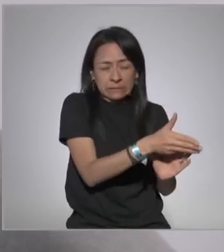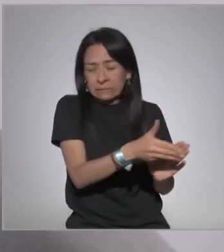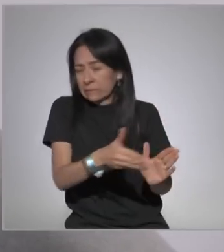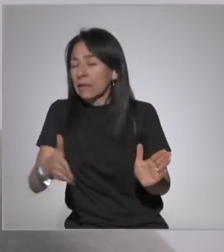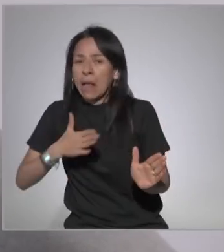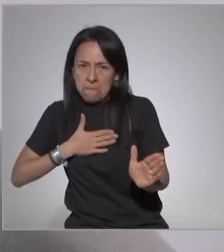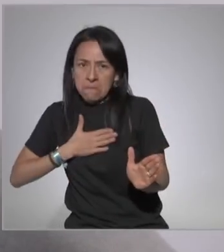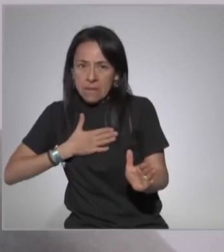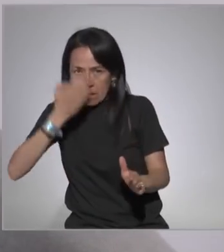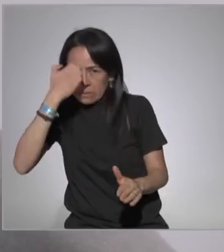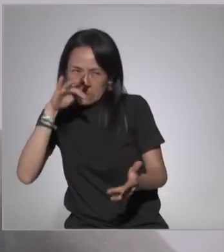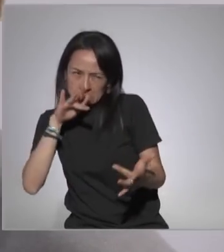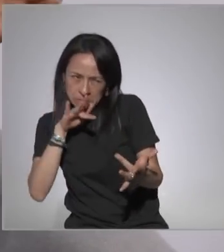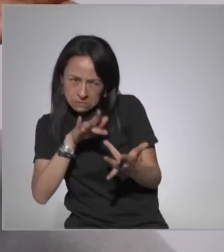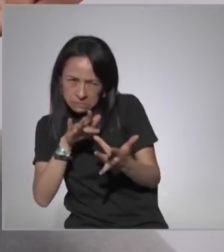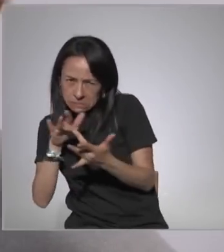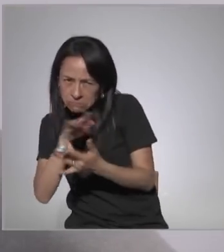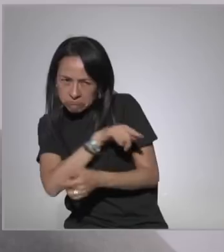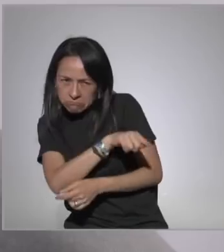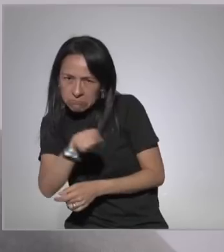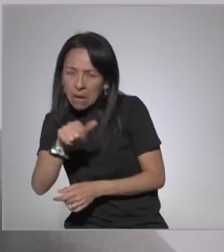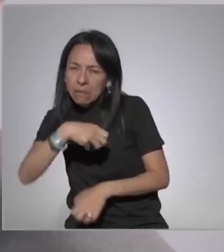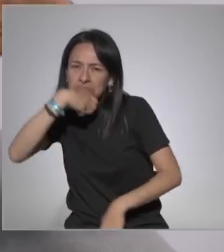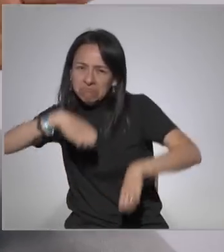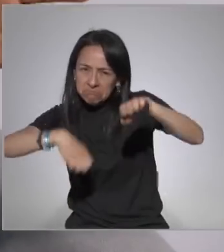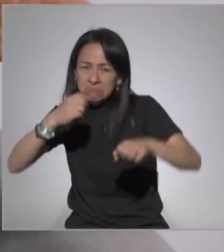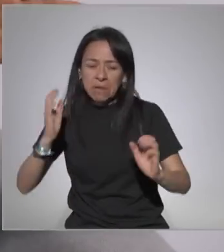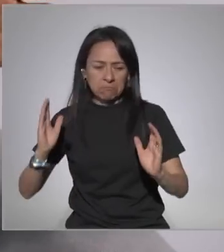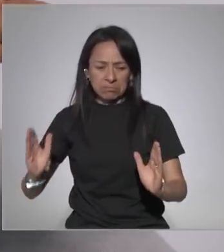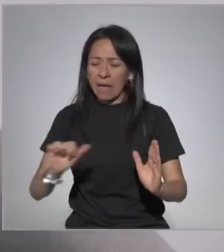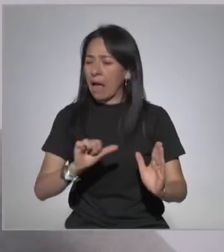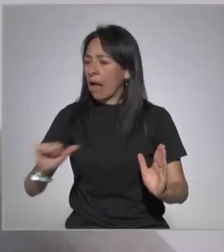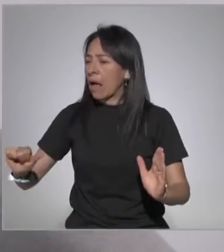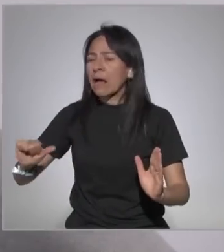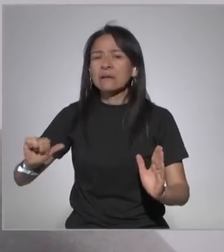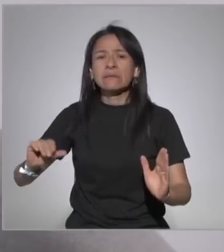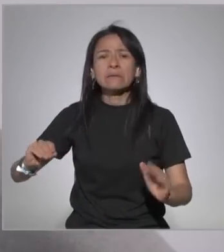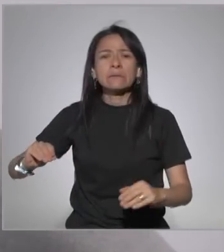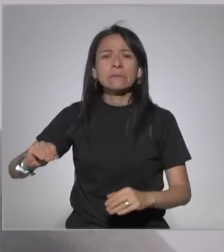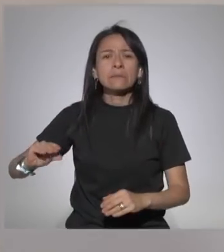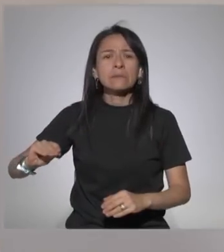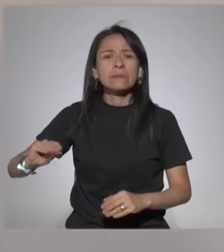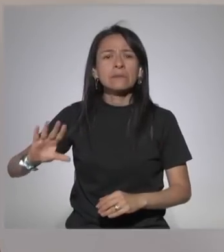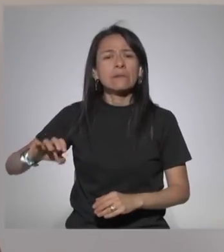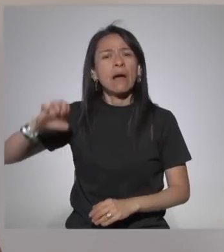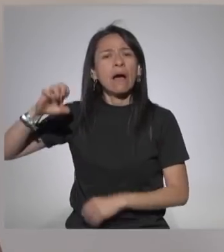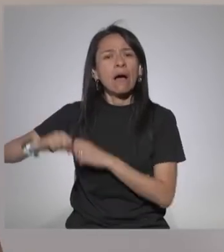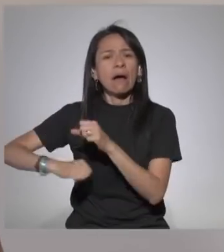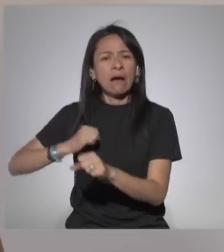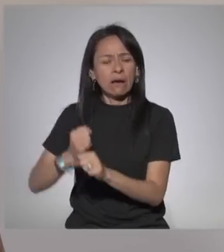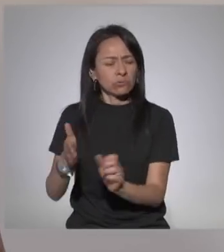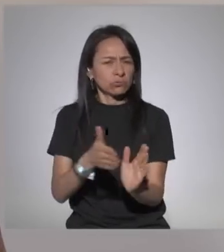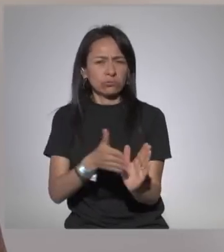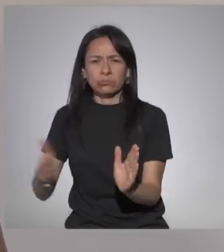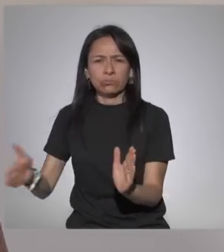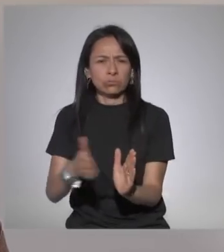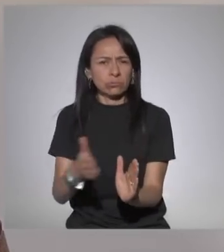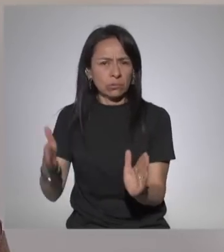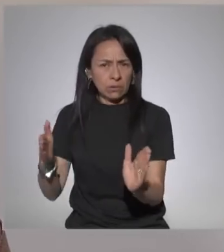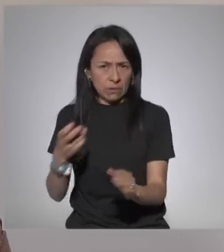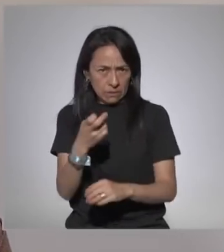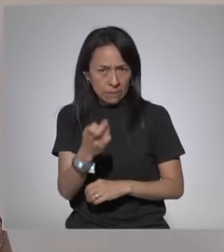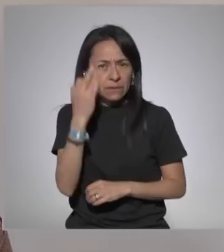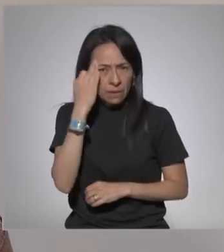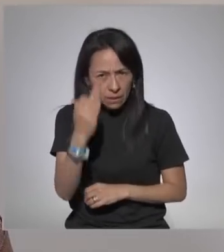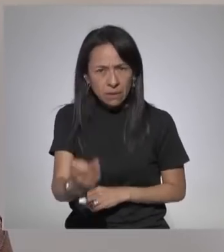de trabajar con personas mayores, en personas hasta 95 años. Y que yo